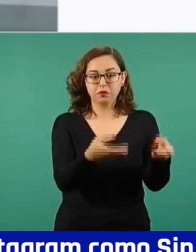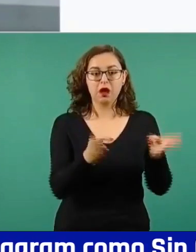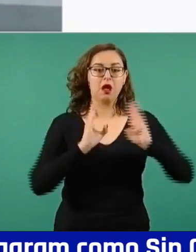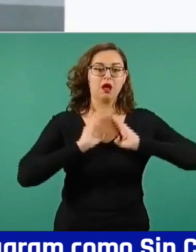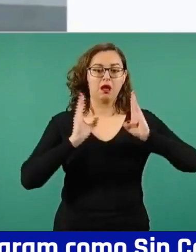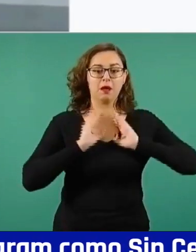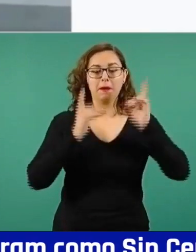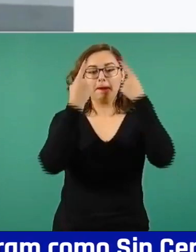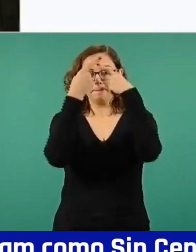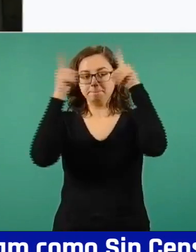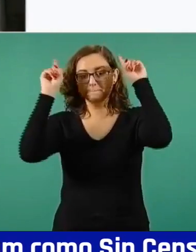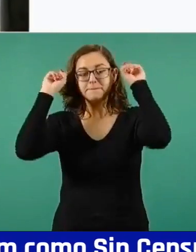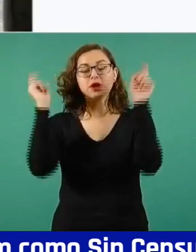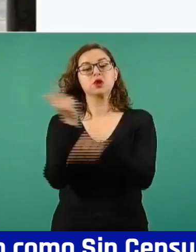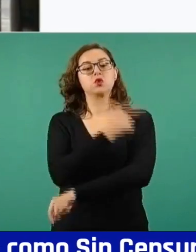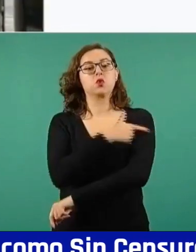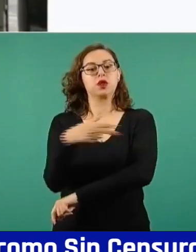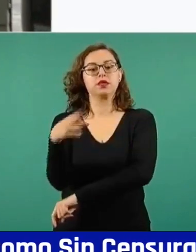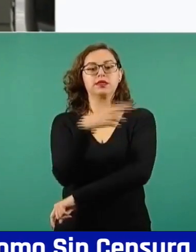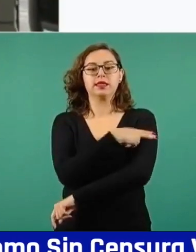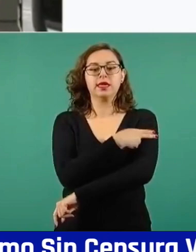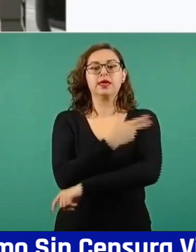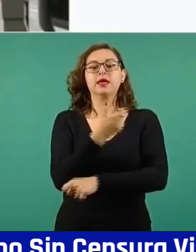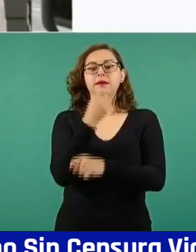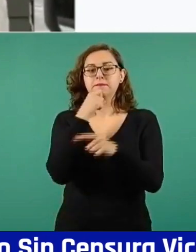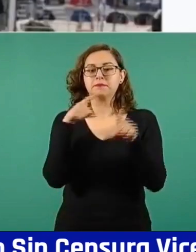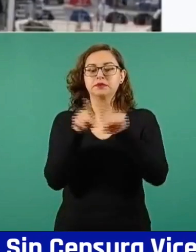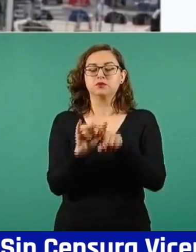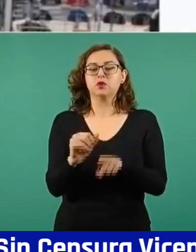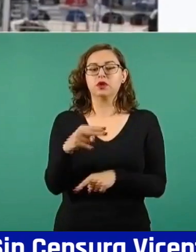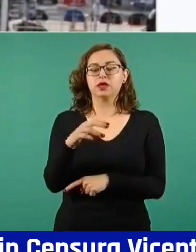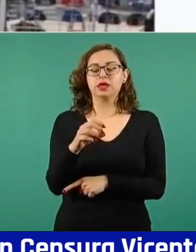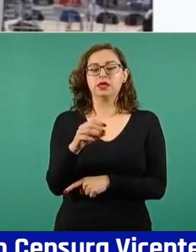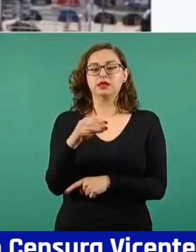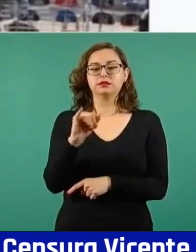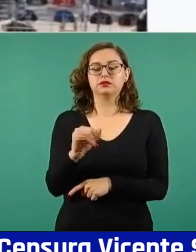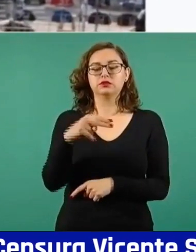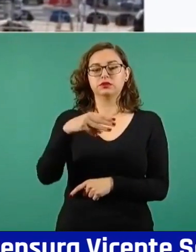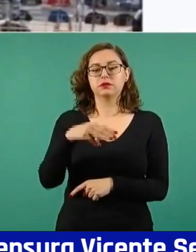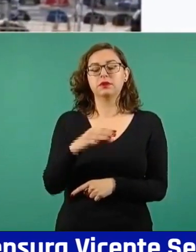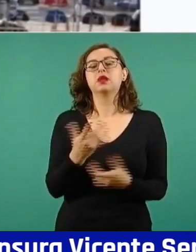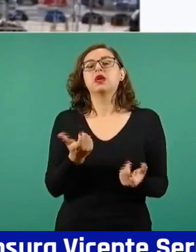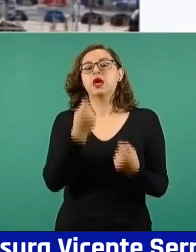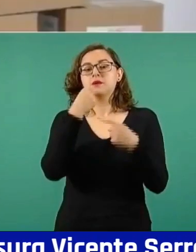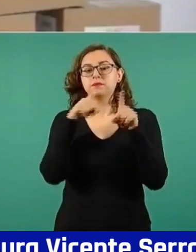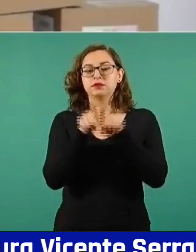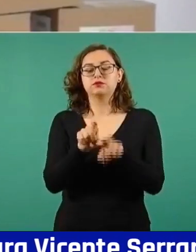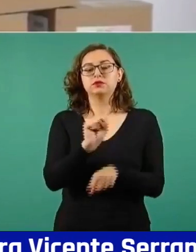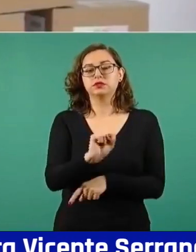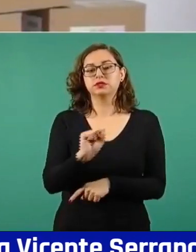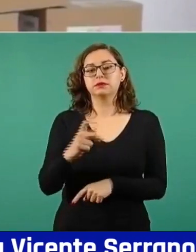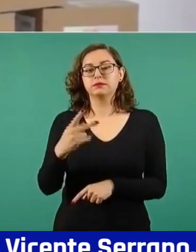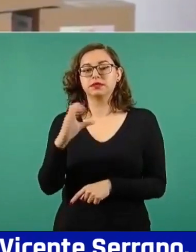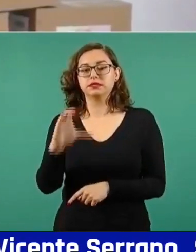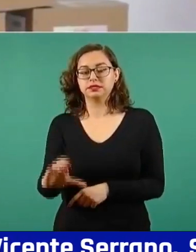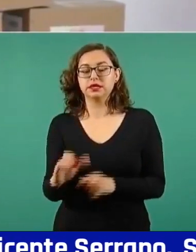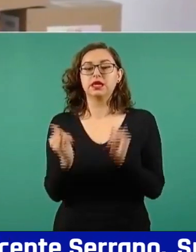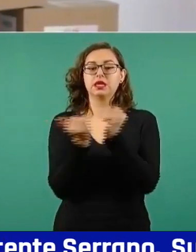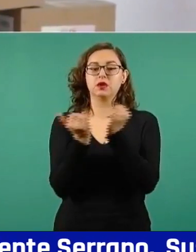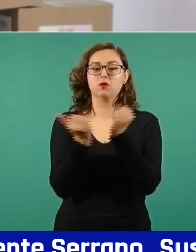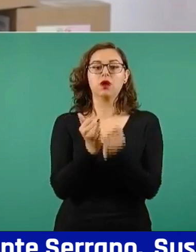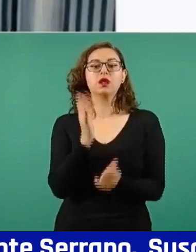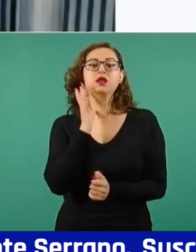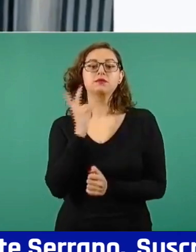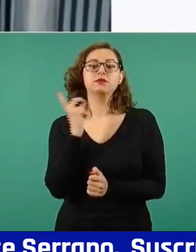Marina, Guardia Nacional, el Instituto Nacional de Migración, Secretaría de Seguridad Ciudadana y al personal de la Cámara